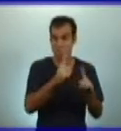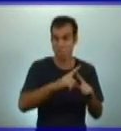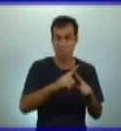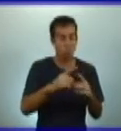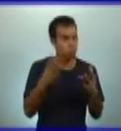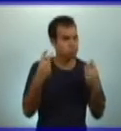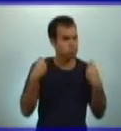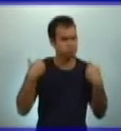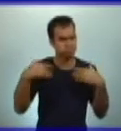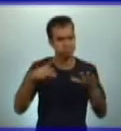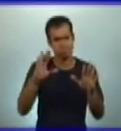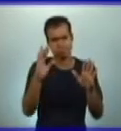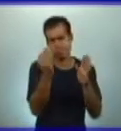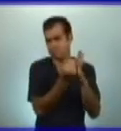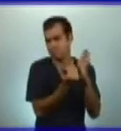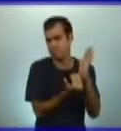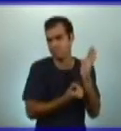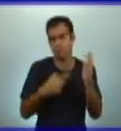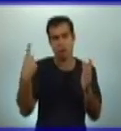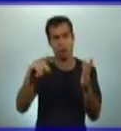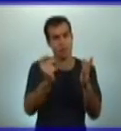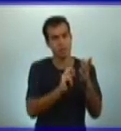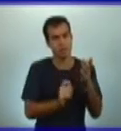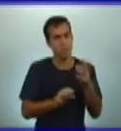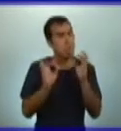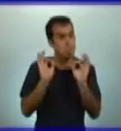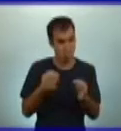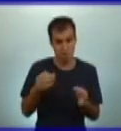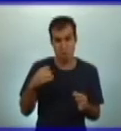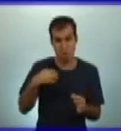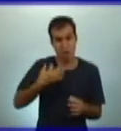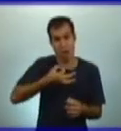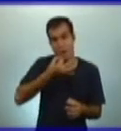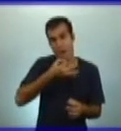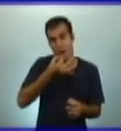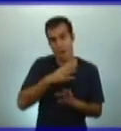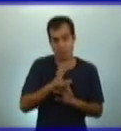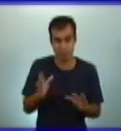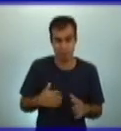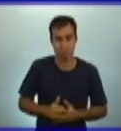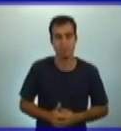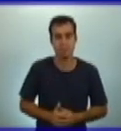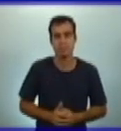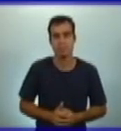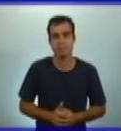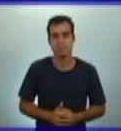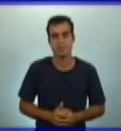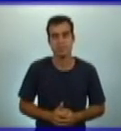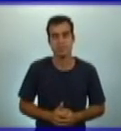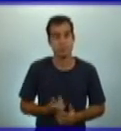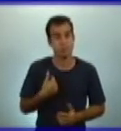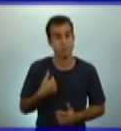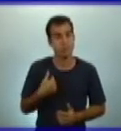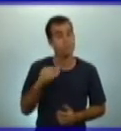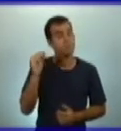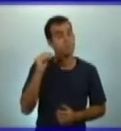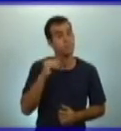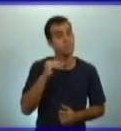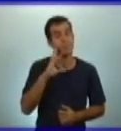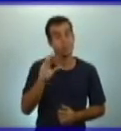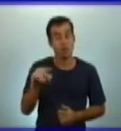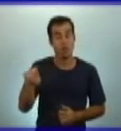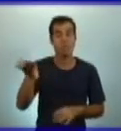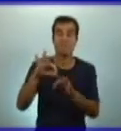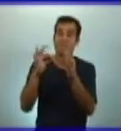Ejercicios muy similares a los que yo hasta este minuto abordé con ustedes. Les insisto a la familia, no es